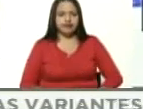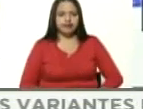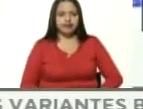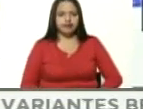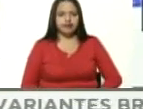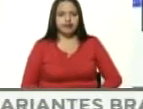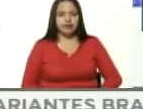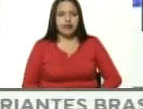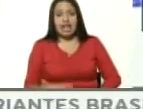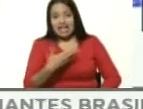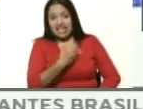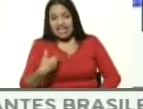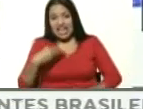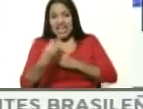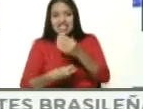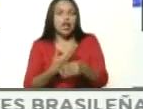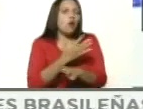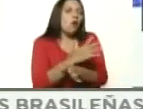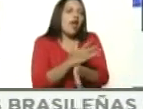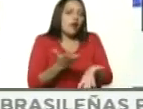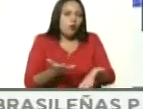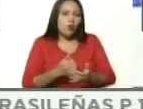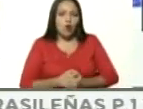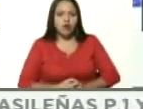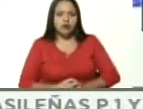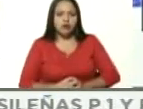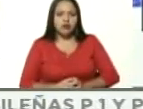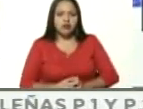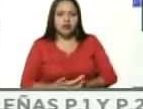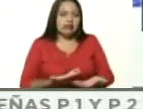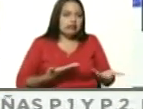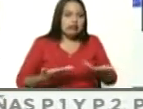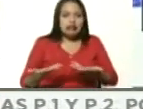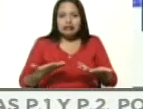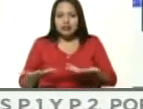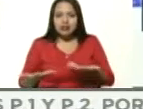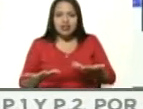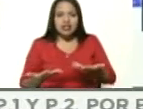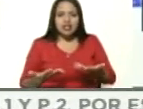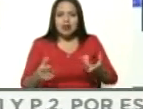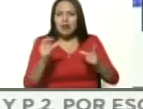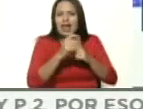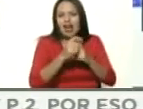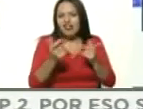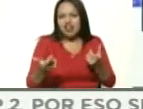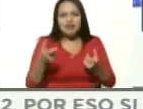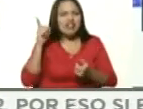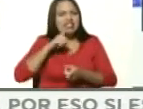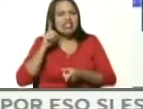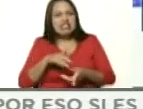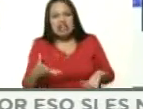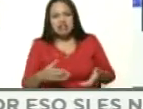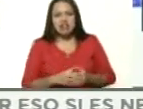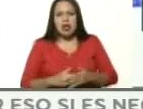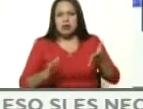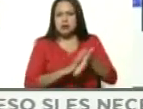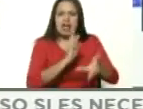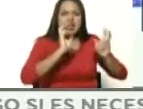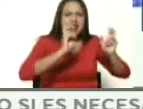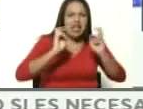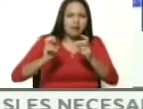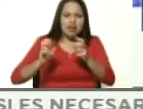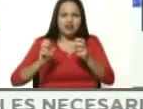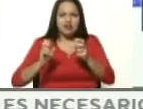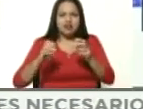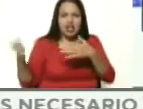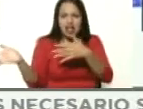Se pretendió hacer un juego de falsaria, de demagogia con el tema del cambio